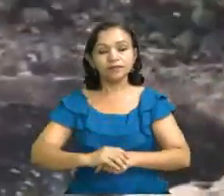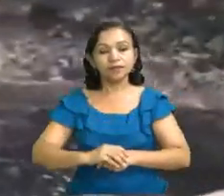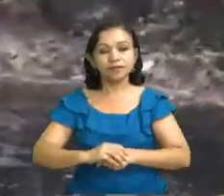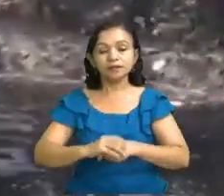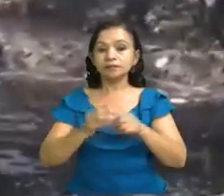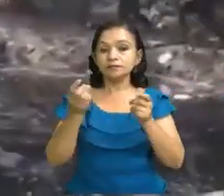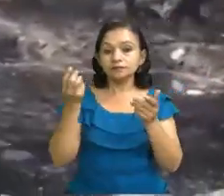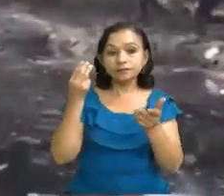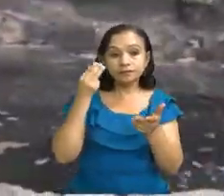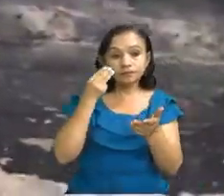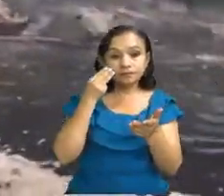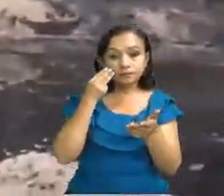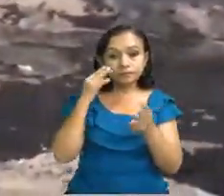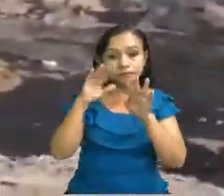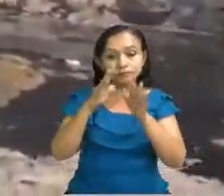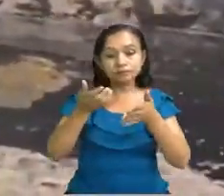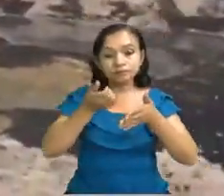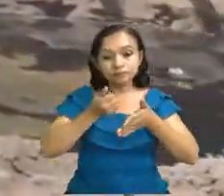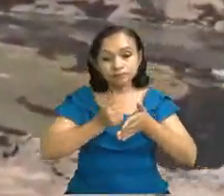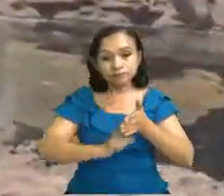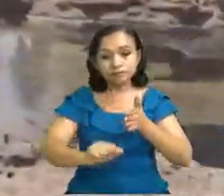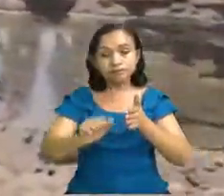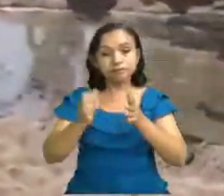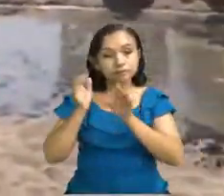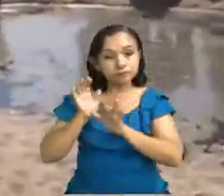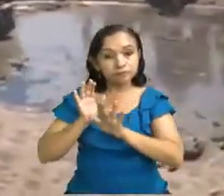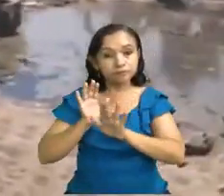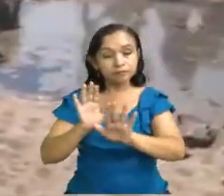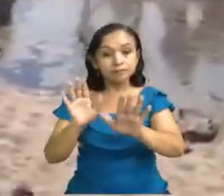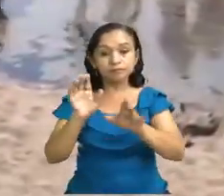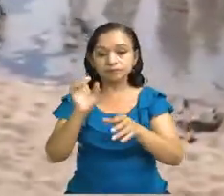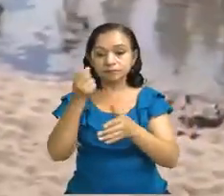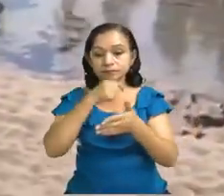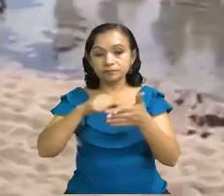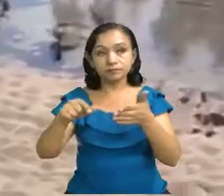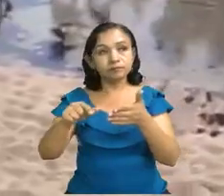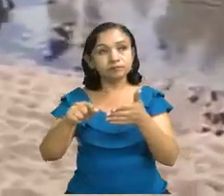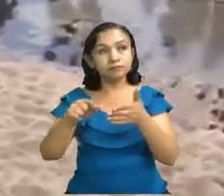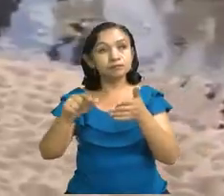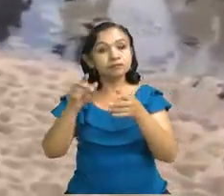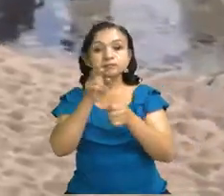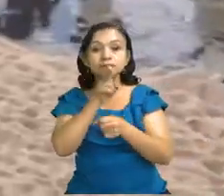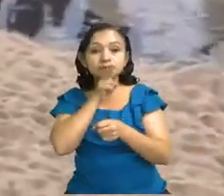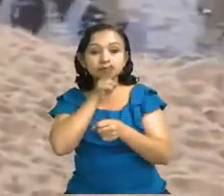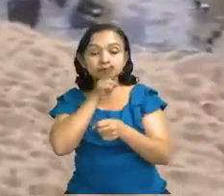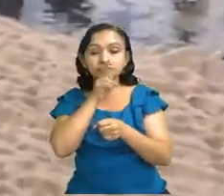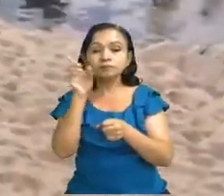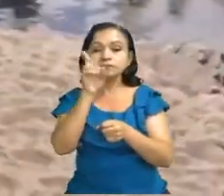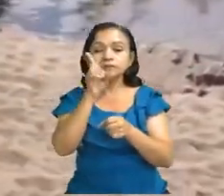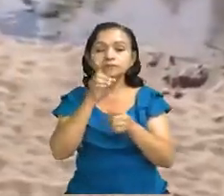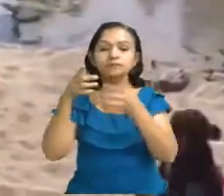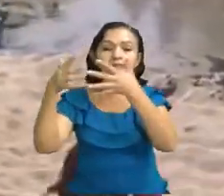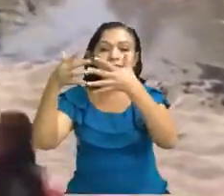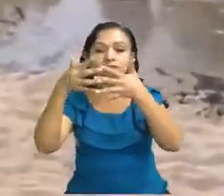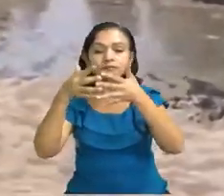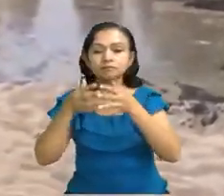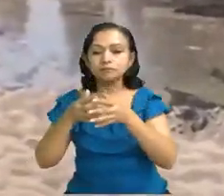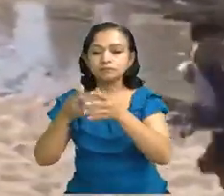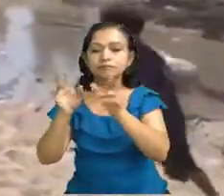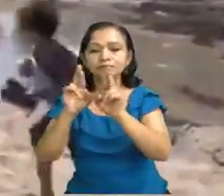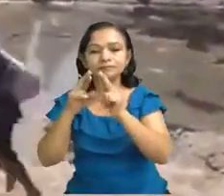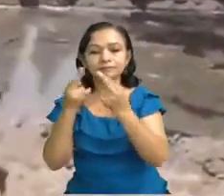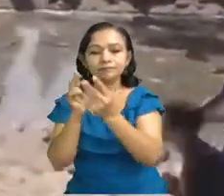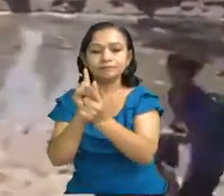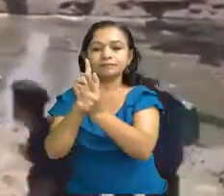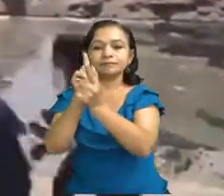Madre e hija hondureñas que forman parte de la caravana que salió la semana pasada de San Pedro de Sula hacia Estados Unidos se reencontraron